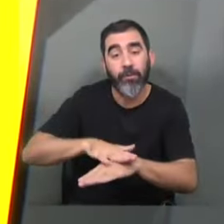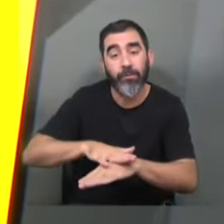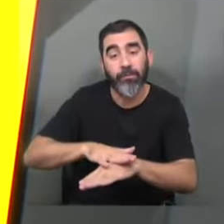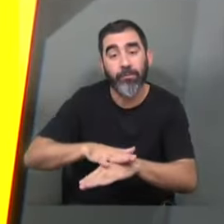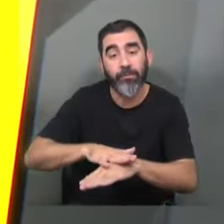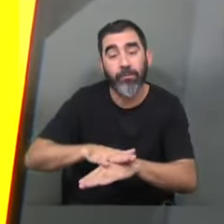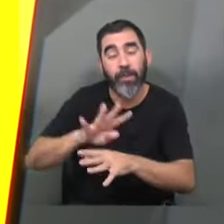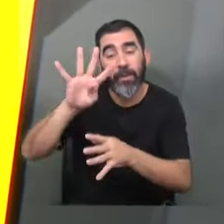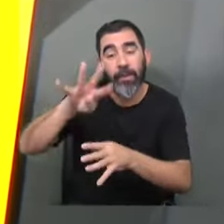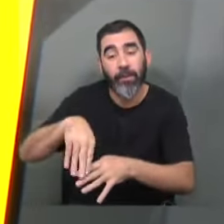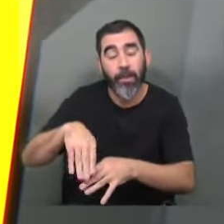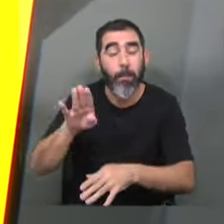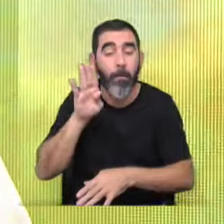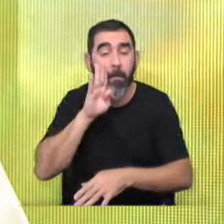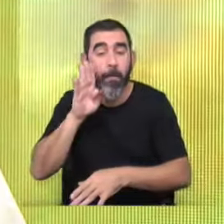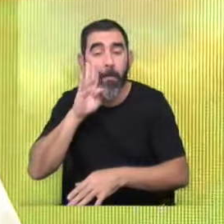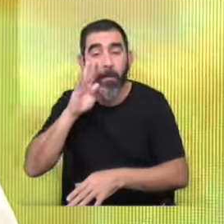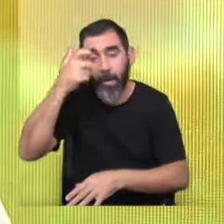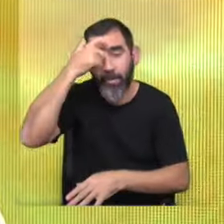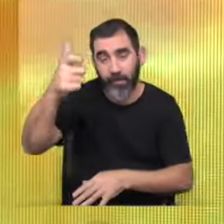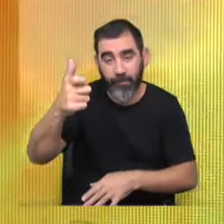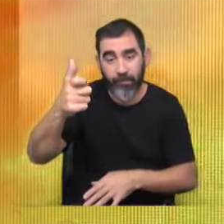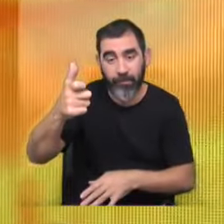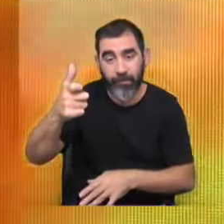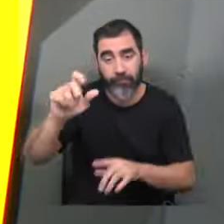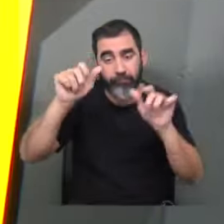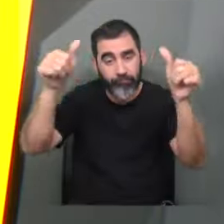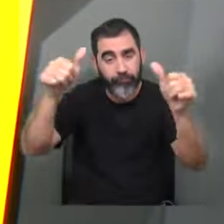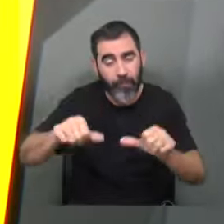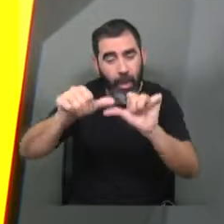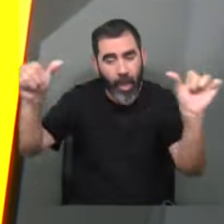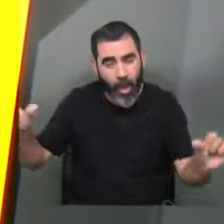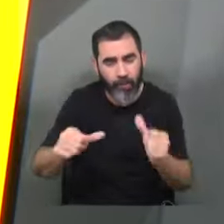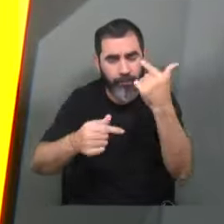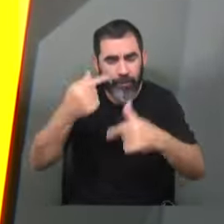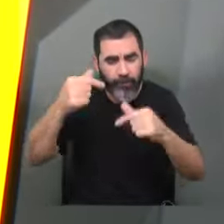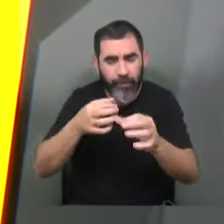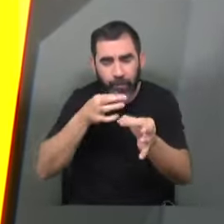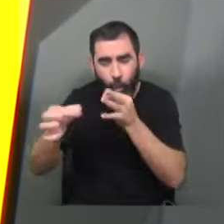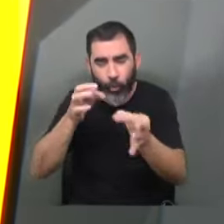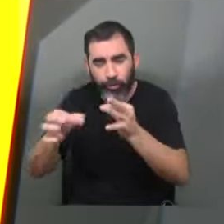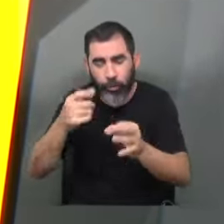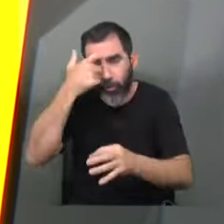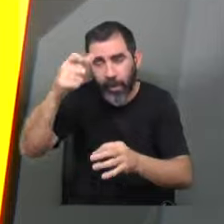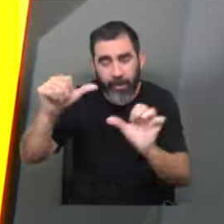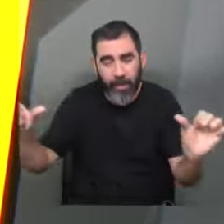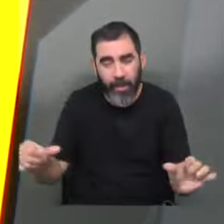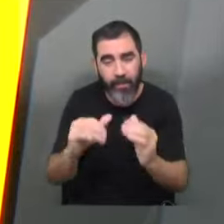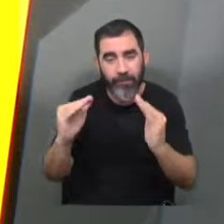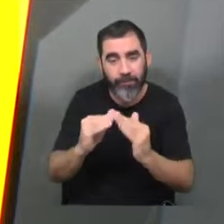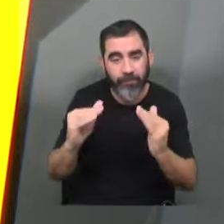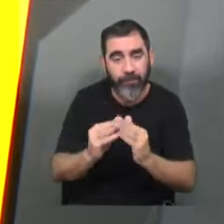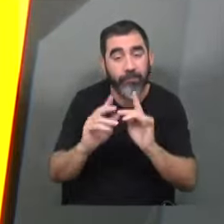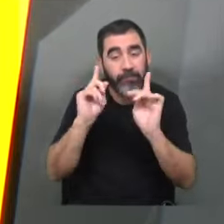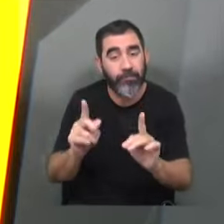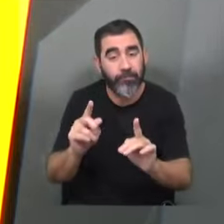que es en Instagram Una Mamá Científica, donde además de las carteleras de actividades de Pequelab hay un montón de piques y cosas para hacer ciencia en la casa. Y además, bueno,